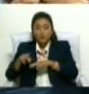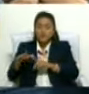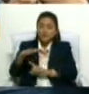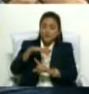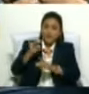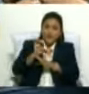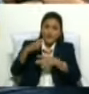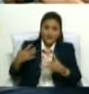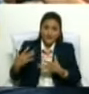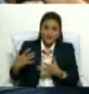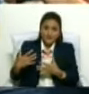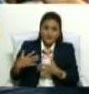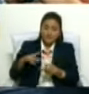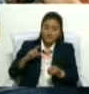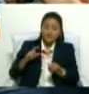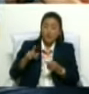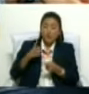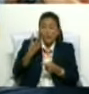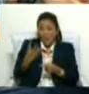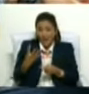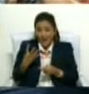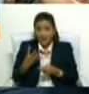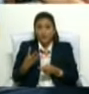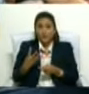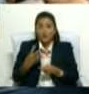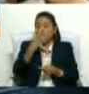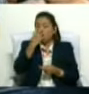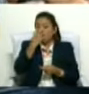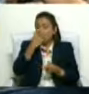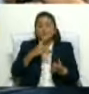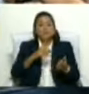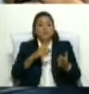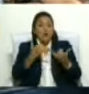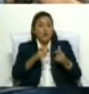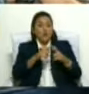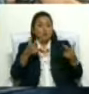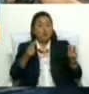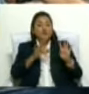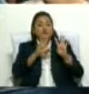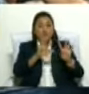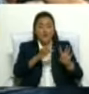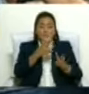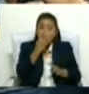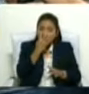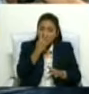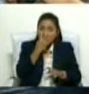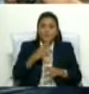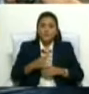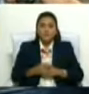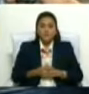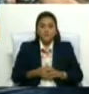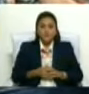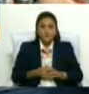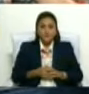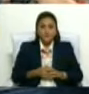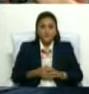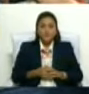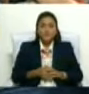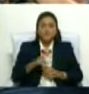de 4 tomas de oxígeno a 9 tomas de oxígeno y reactivamos igualmente la sala